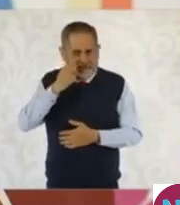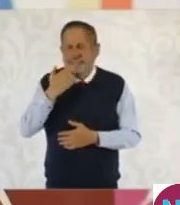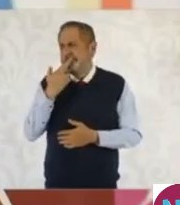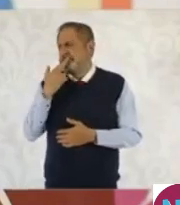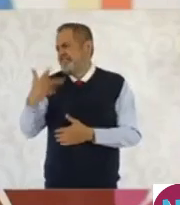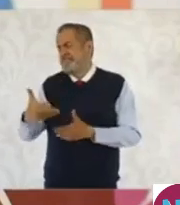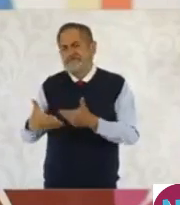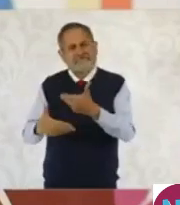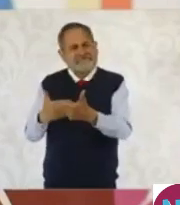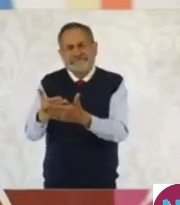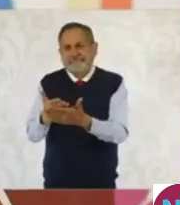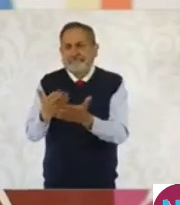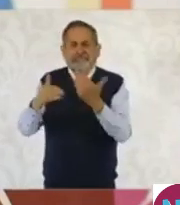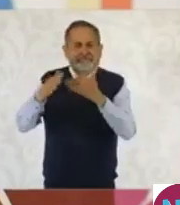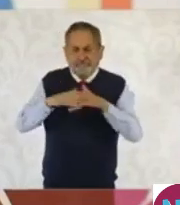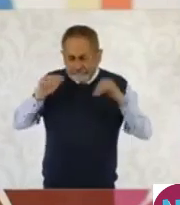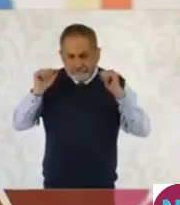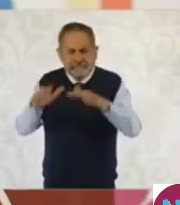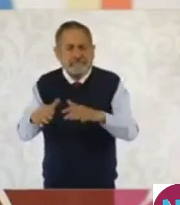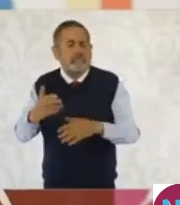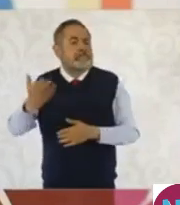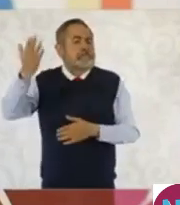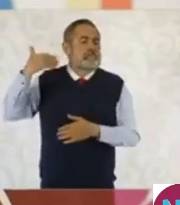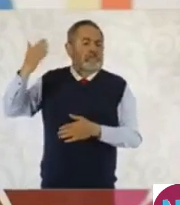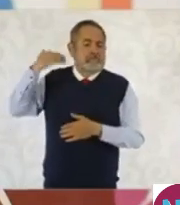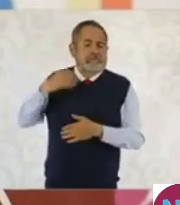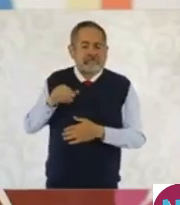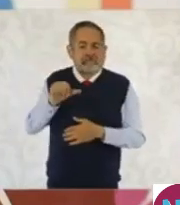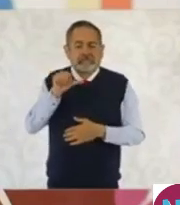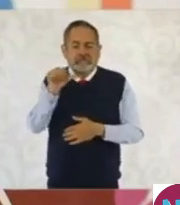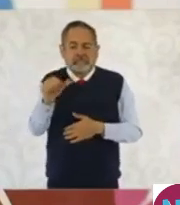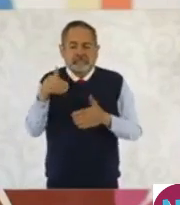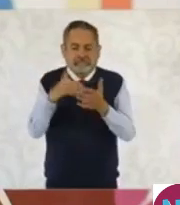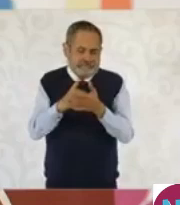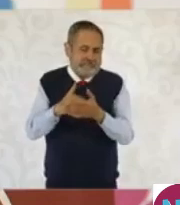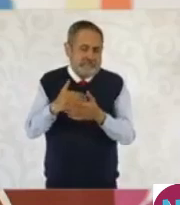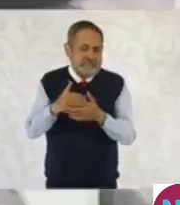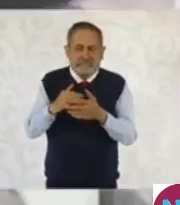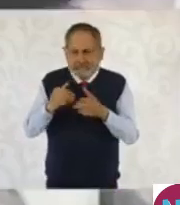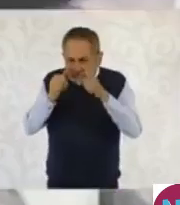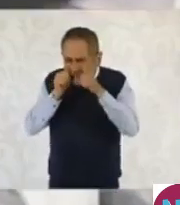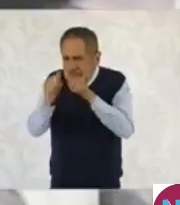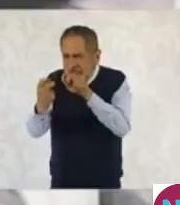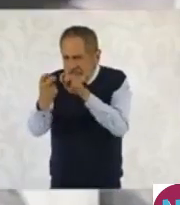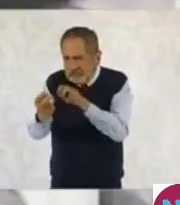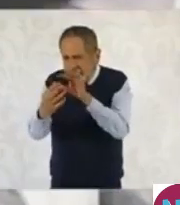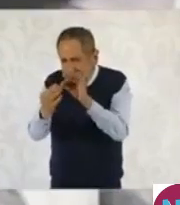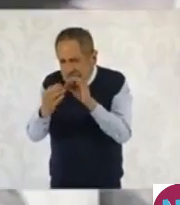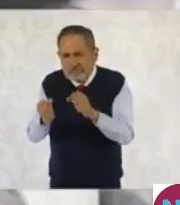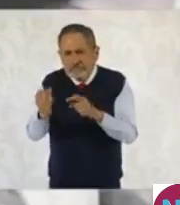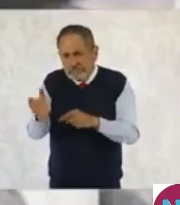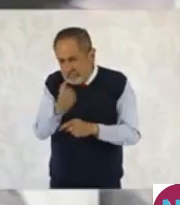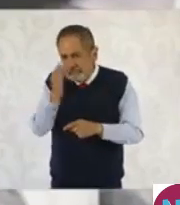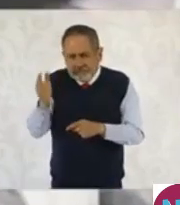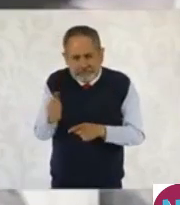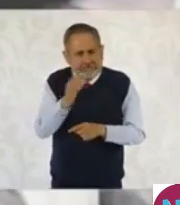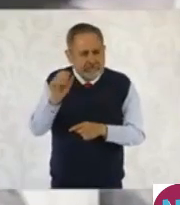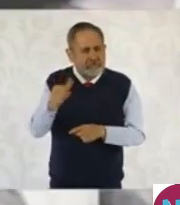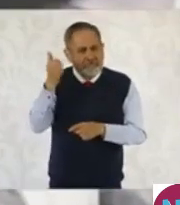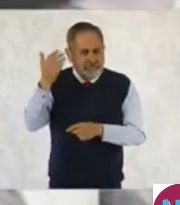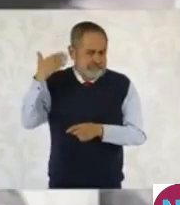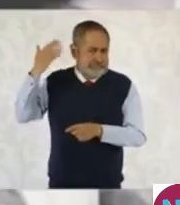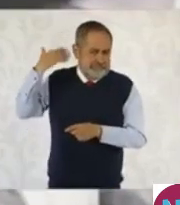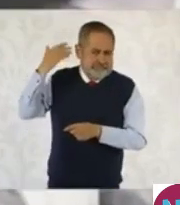de la montaña, donde pasaremos de brindar 16,000 consultas generales, que era el histórico de productividad que se